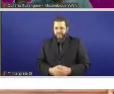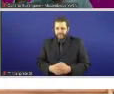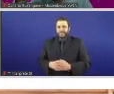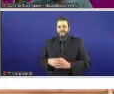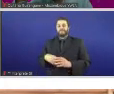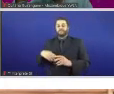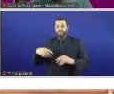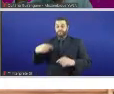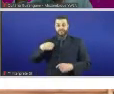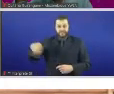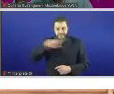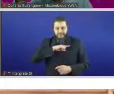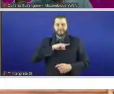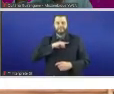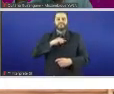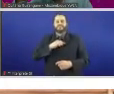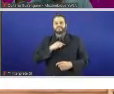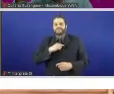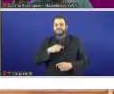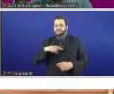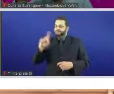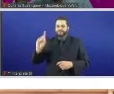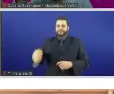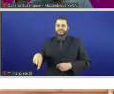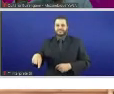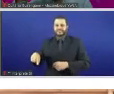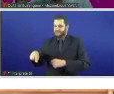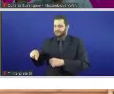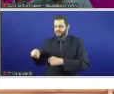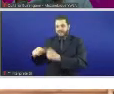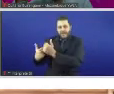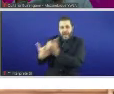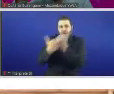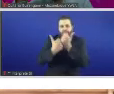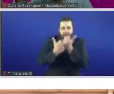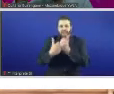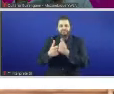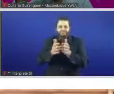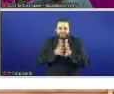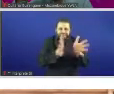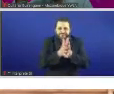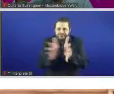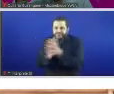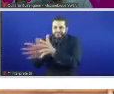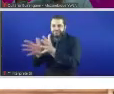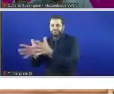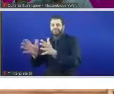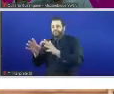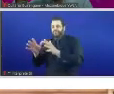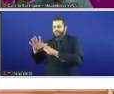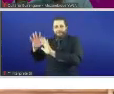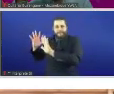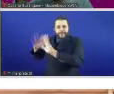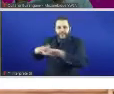permite orientar acciones conjuntas entre el Estado, y este ha sido un proceso de